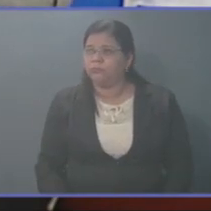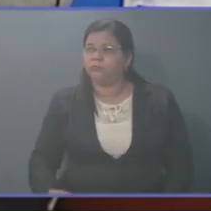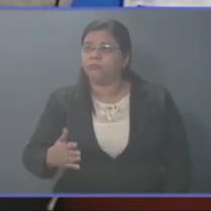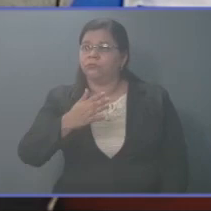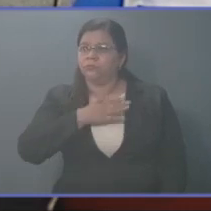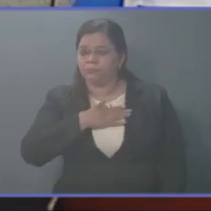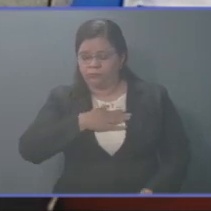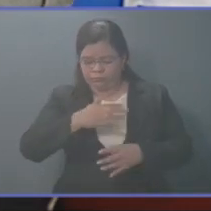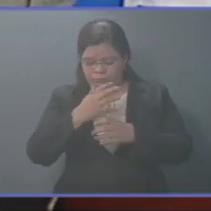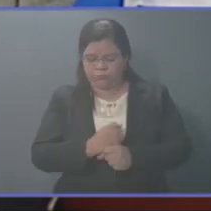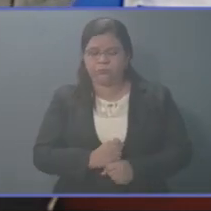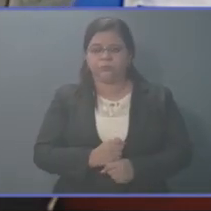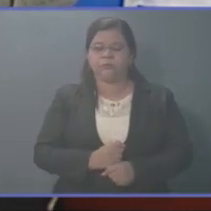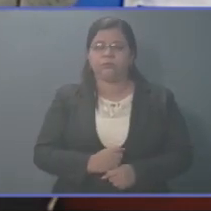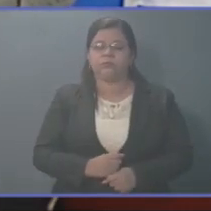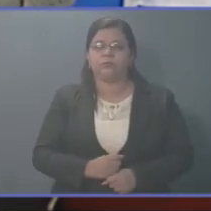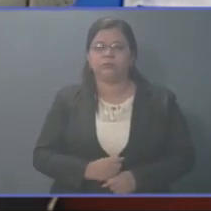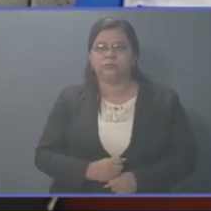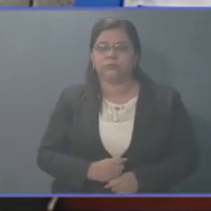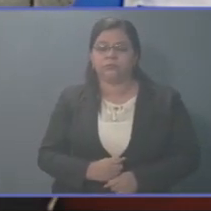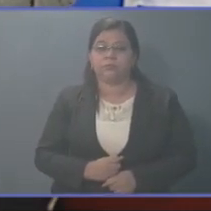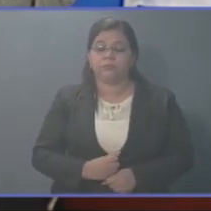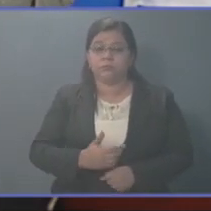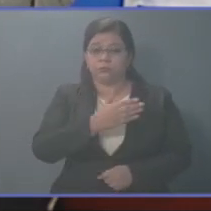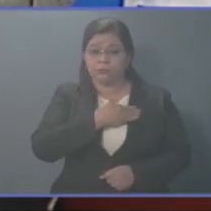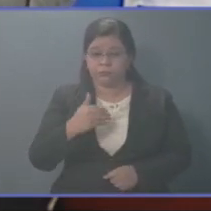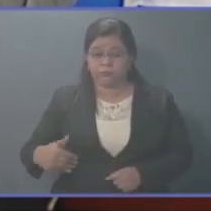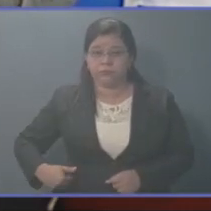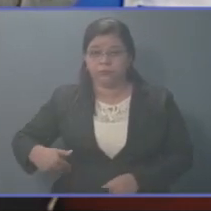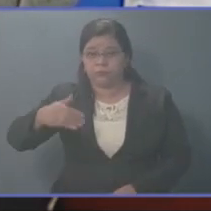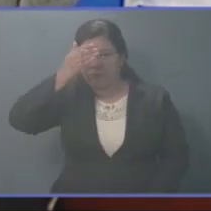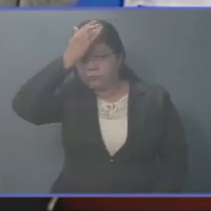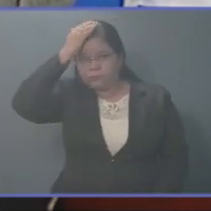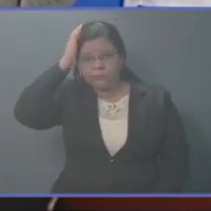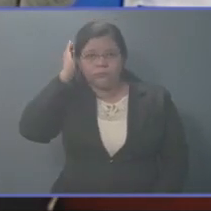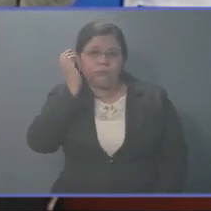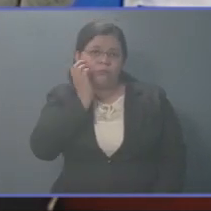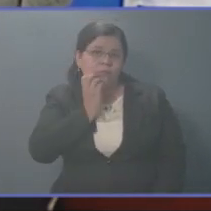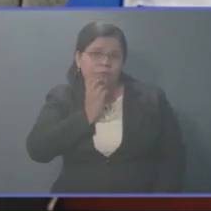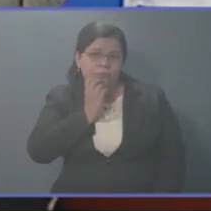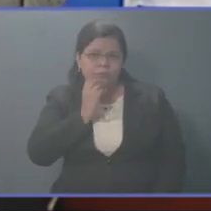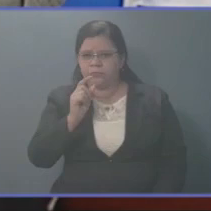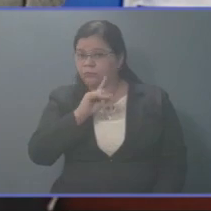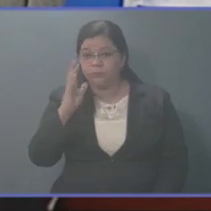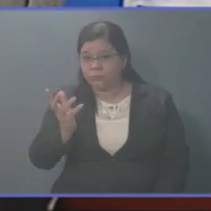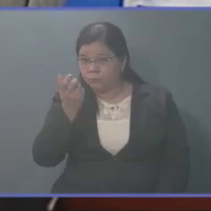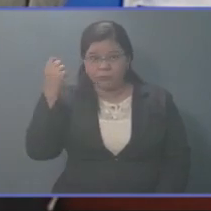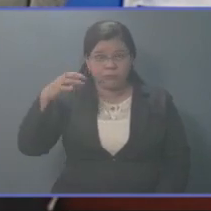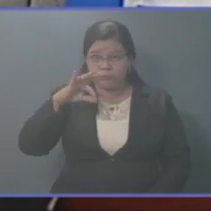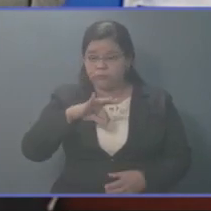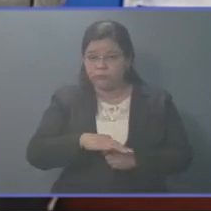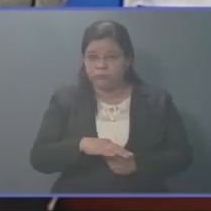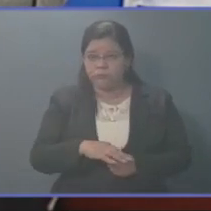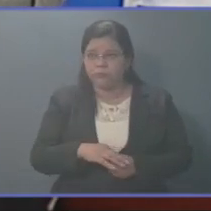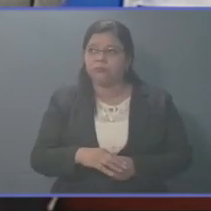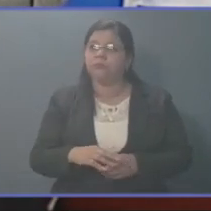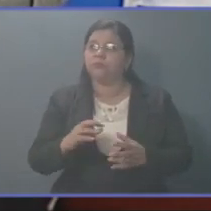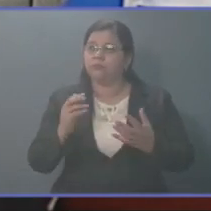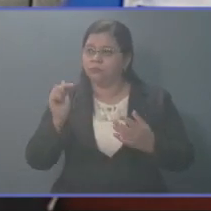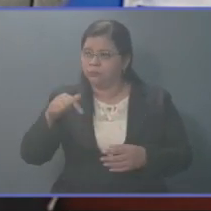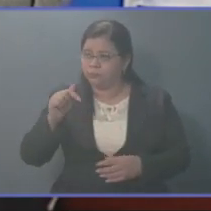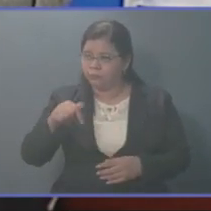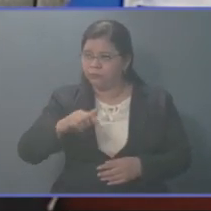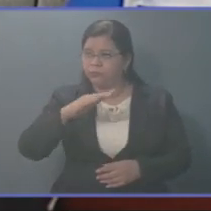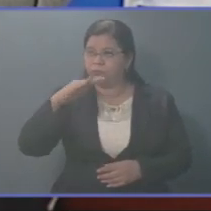estoy seguro que si el presidente Bukele no hubiera ganado esta elección, aquí hubiera habido en el